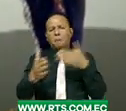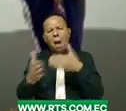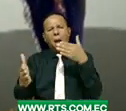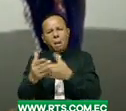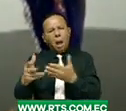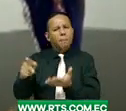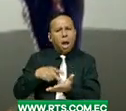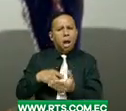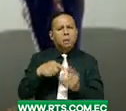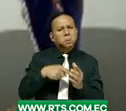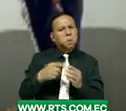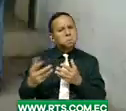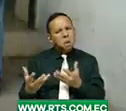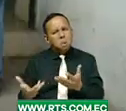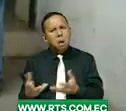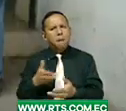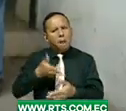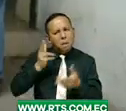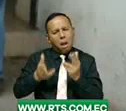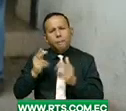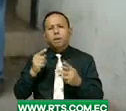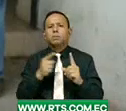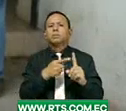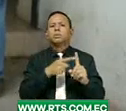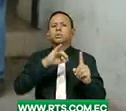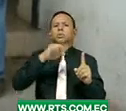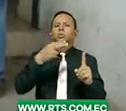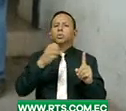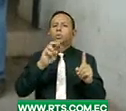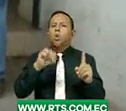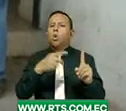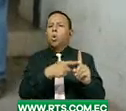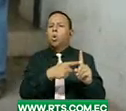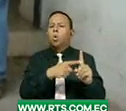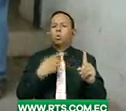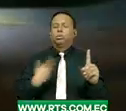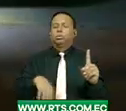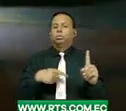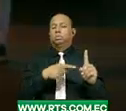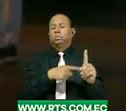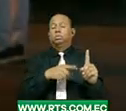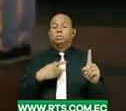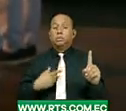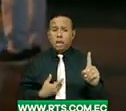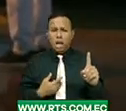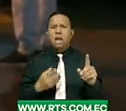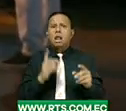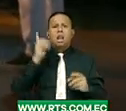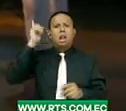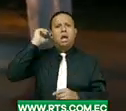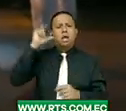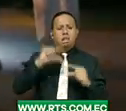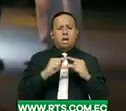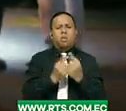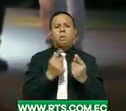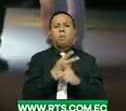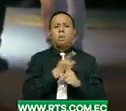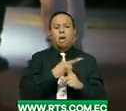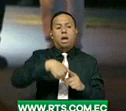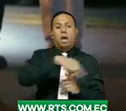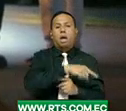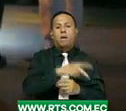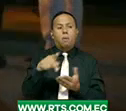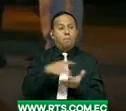intimidaciones, asesinatos. John Fernando C., alias G., sería el cabecilla de una banda de sicarios que tendría relación con el Frente